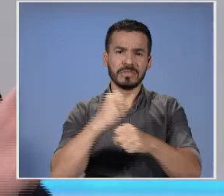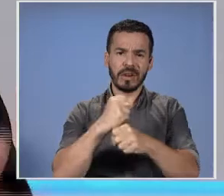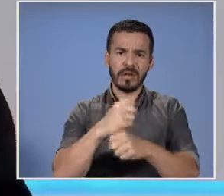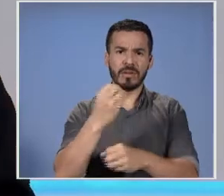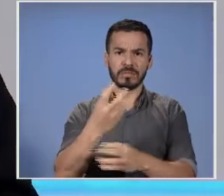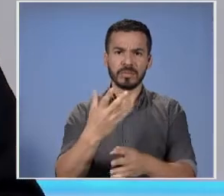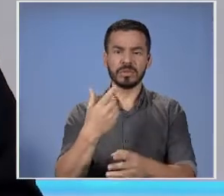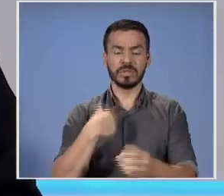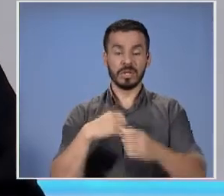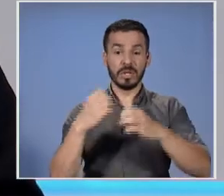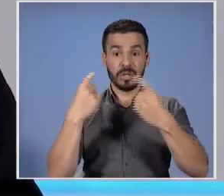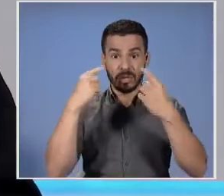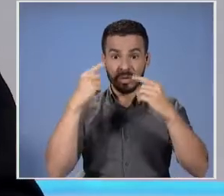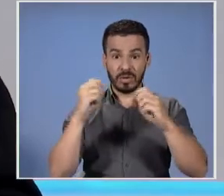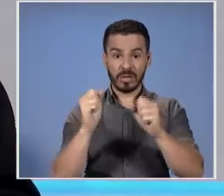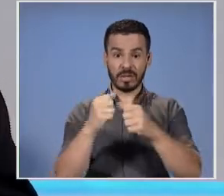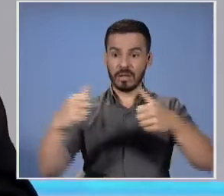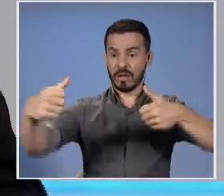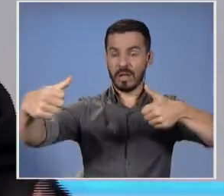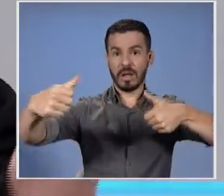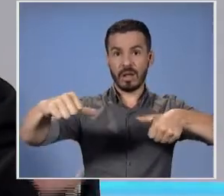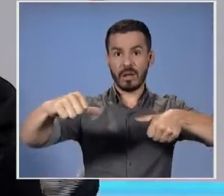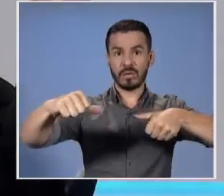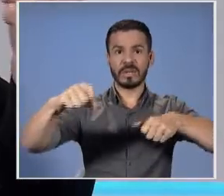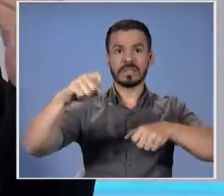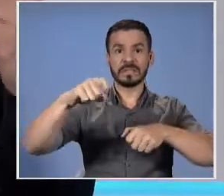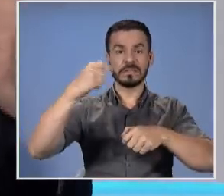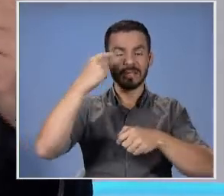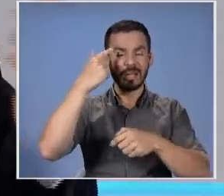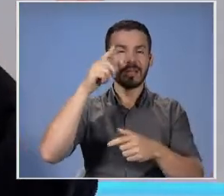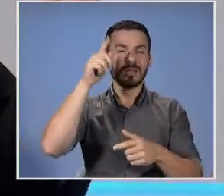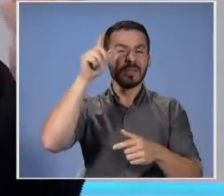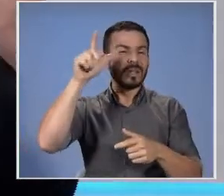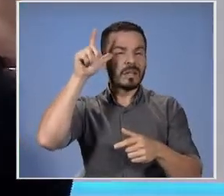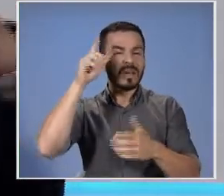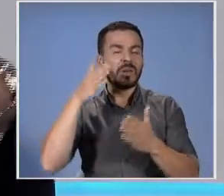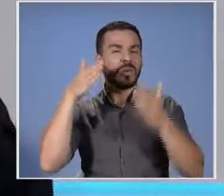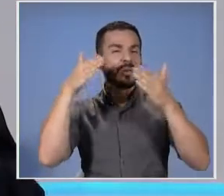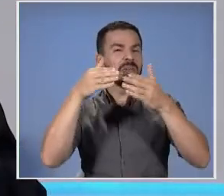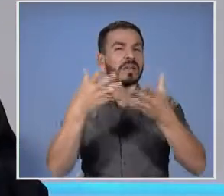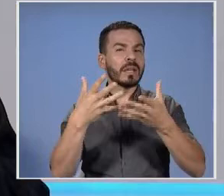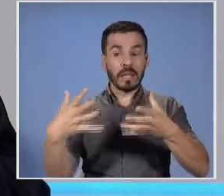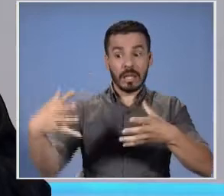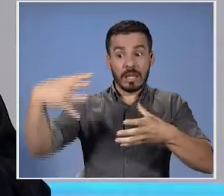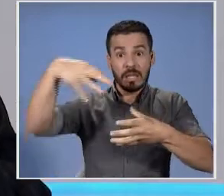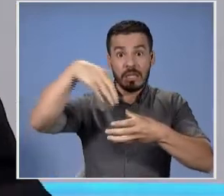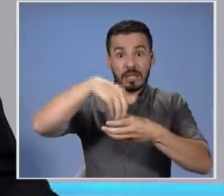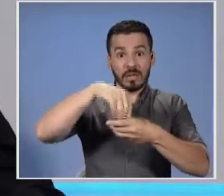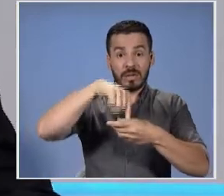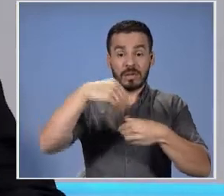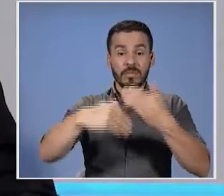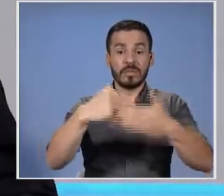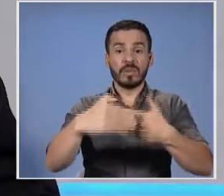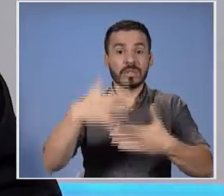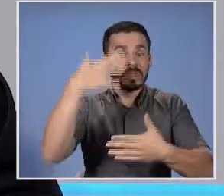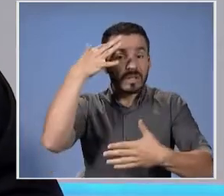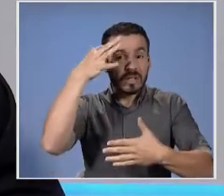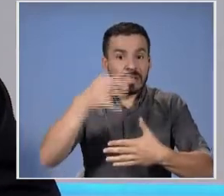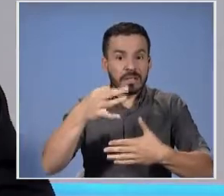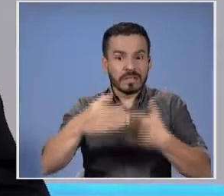lograr crear los puentes, los consensos necesarios en la lógica de incluir dentro de ese proceso de toma de decisión